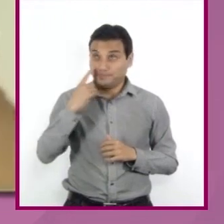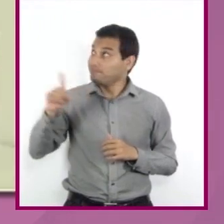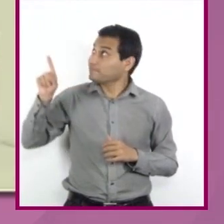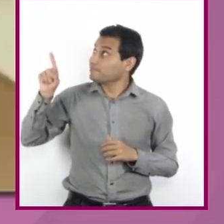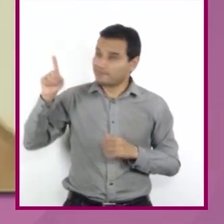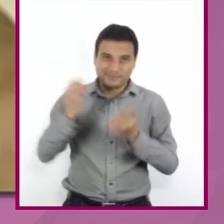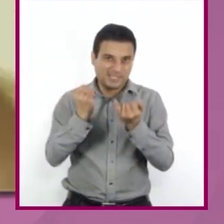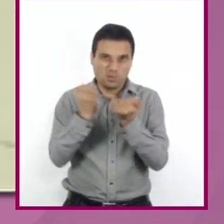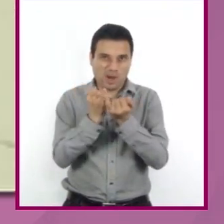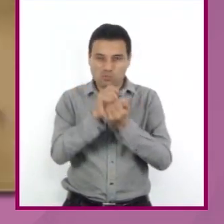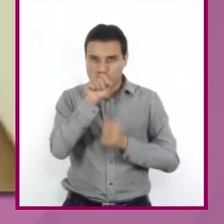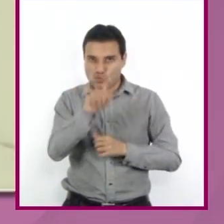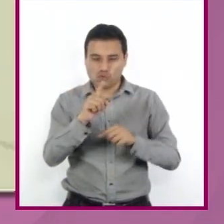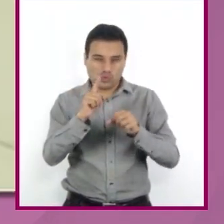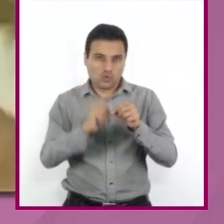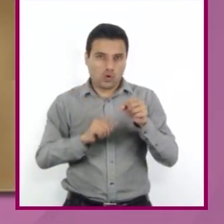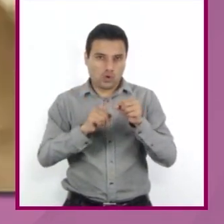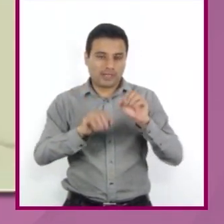estoy poniendo,